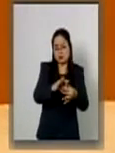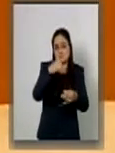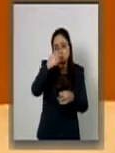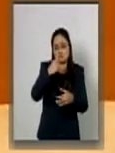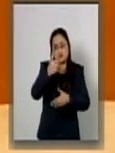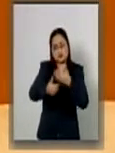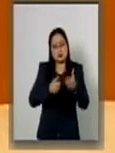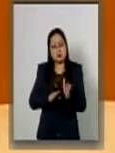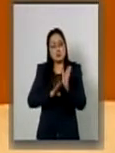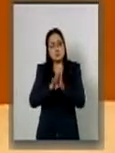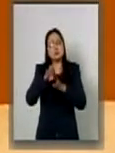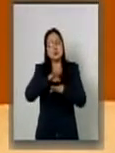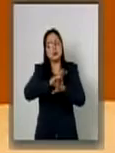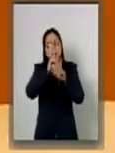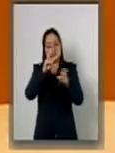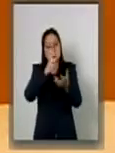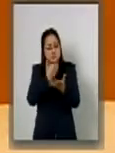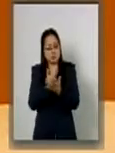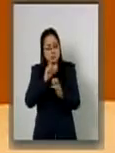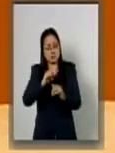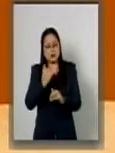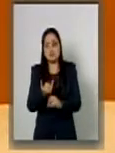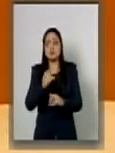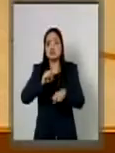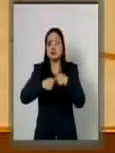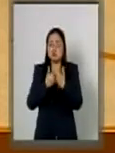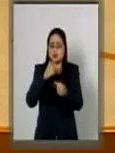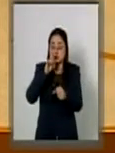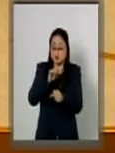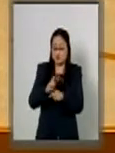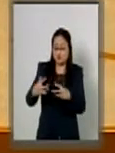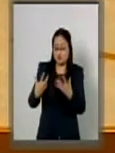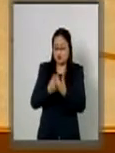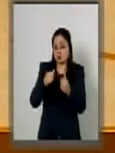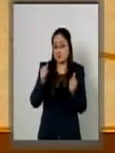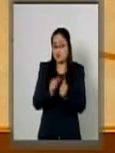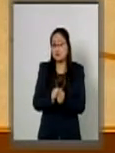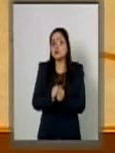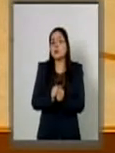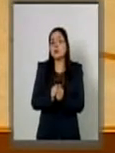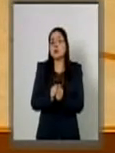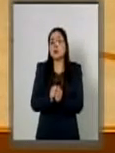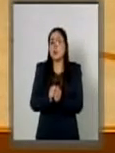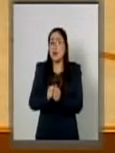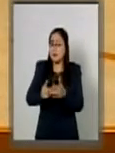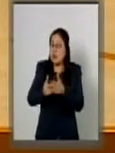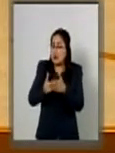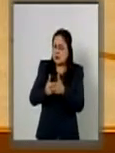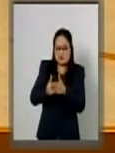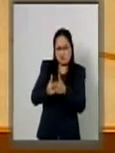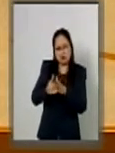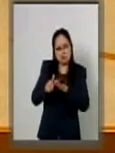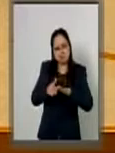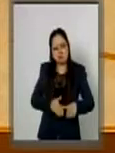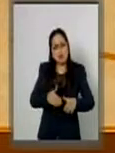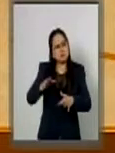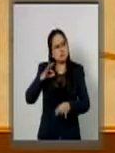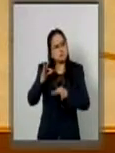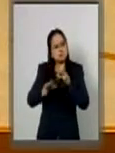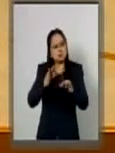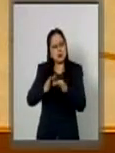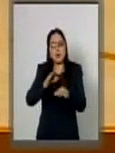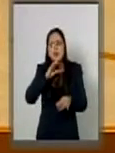en el desarrollo económico y social del bloque a través de la reducción de obstáculos al comercio y